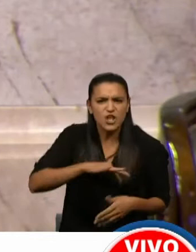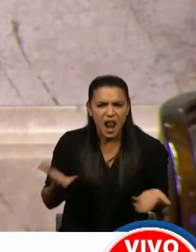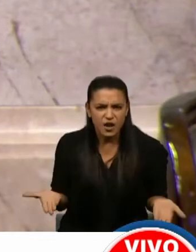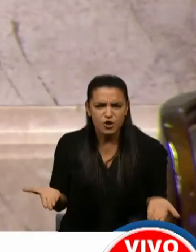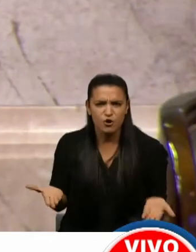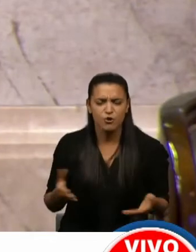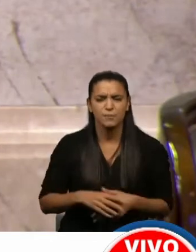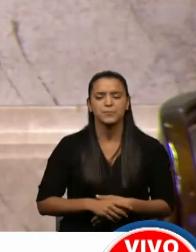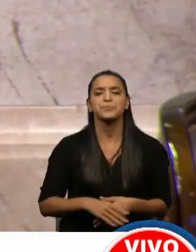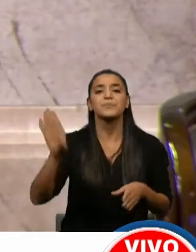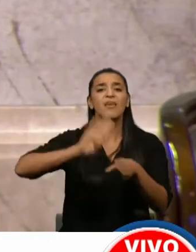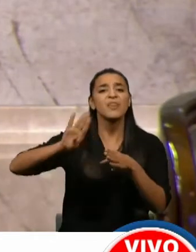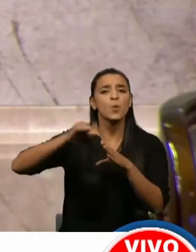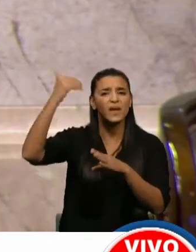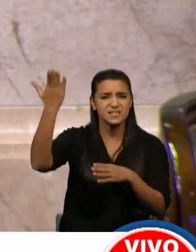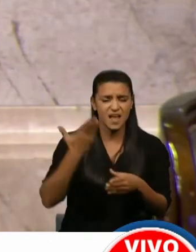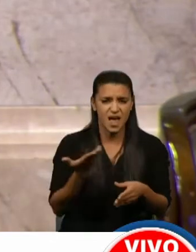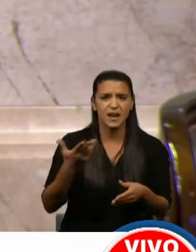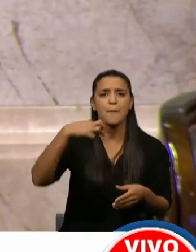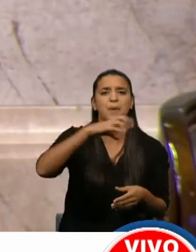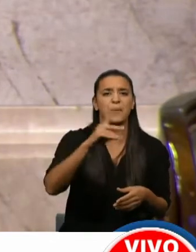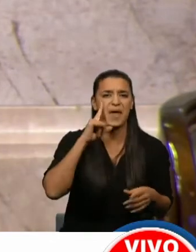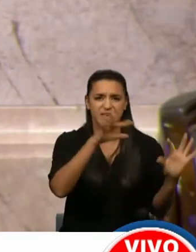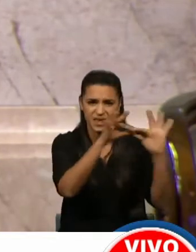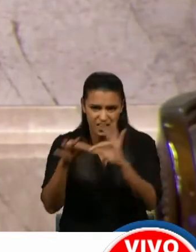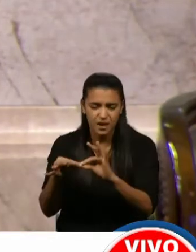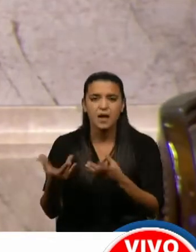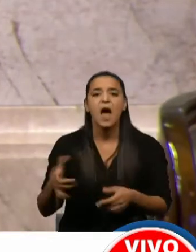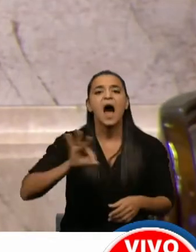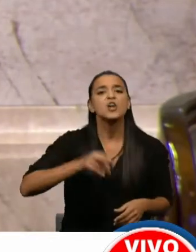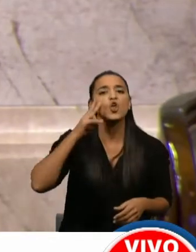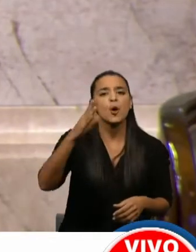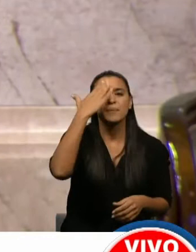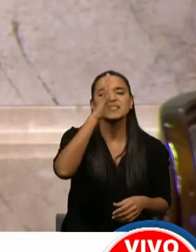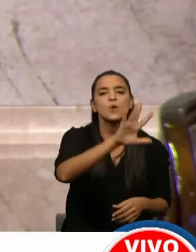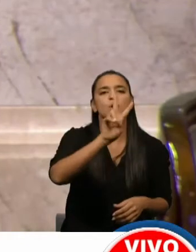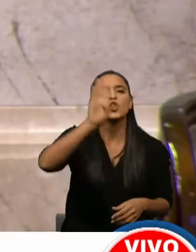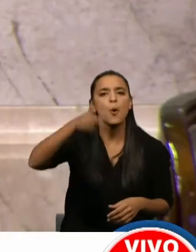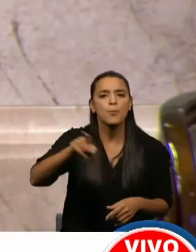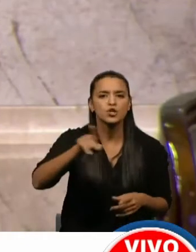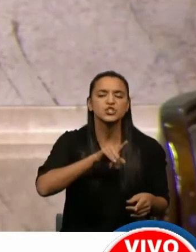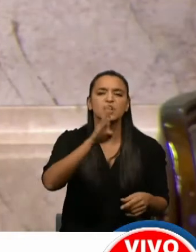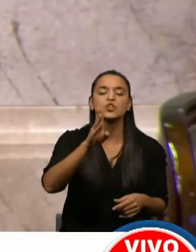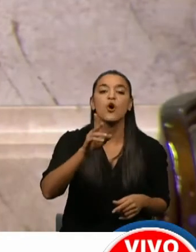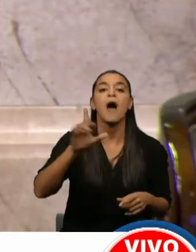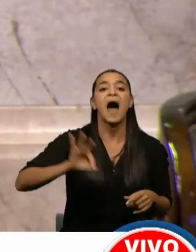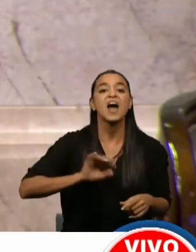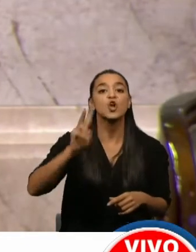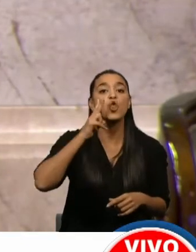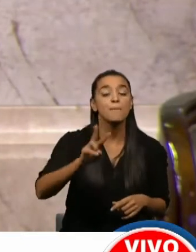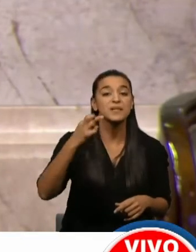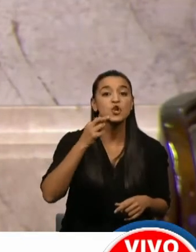salario. La deuda externa en relación al PBI, año 2015, 52% en relación al PBI, año